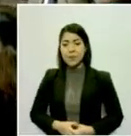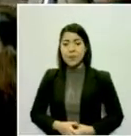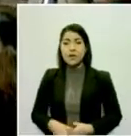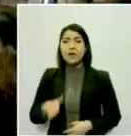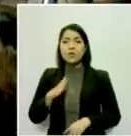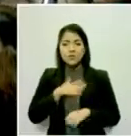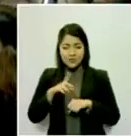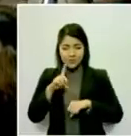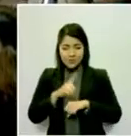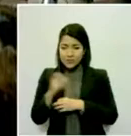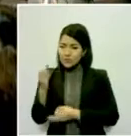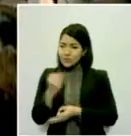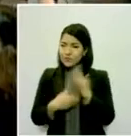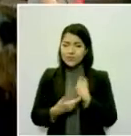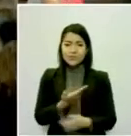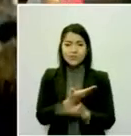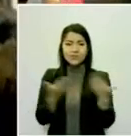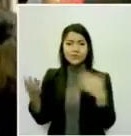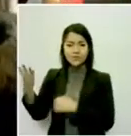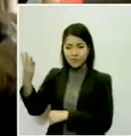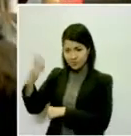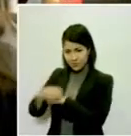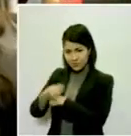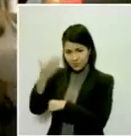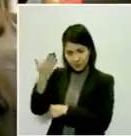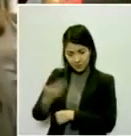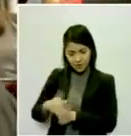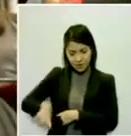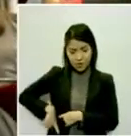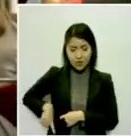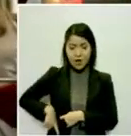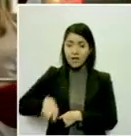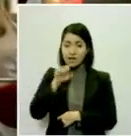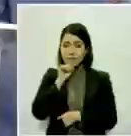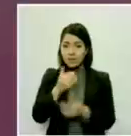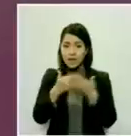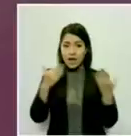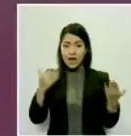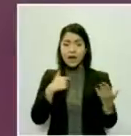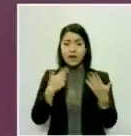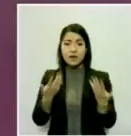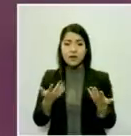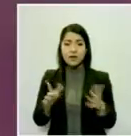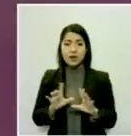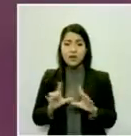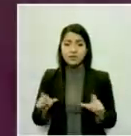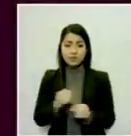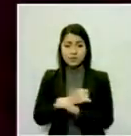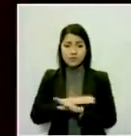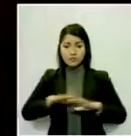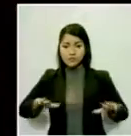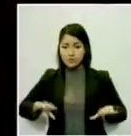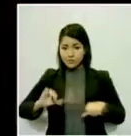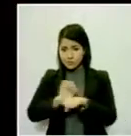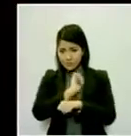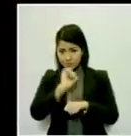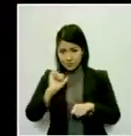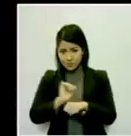Muy buenos días a todos. Con su permiso, señor gobernador. Tenemos la actualización del padrón vehicular. Adelante, Carlos,